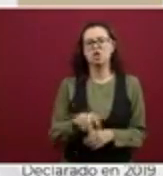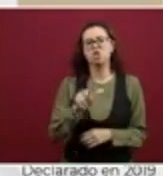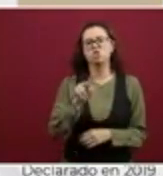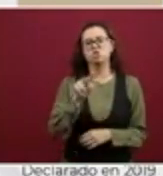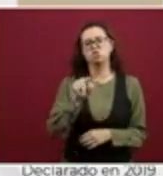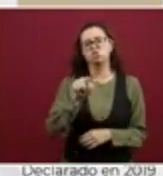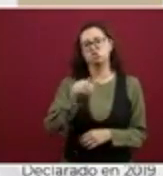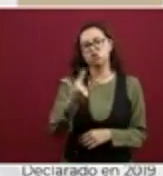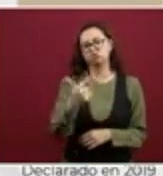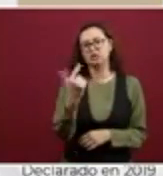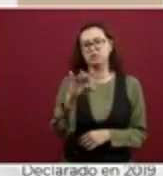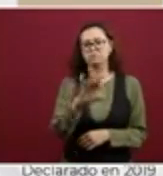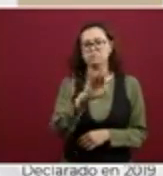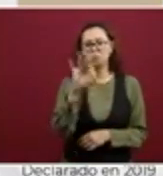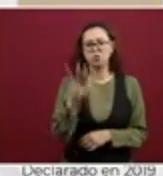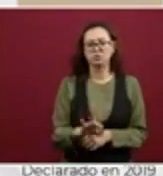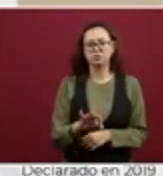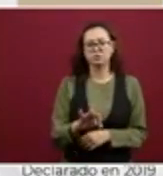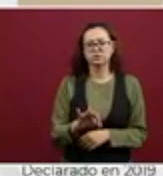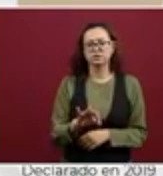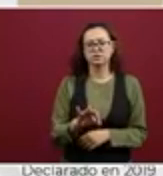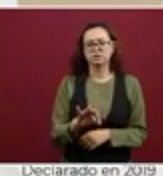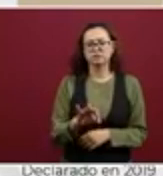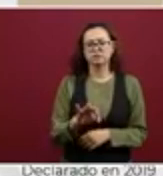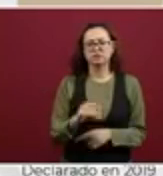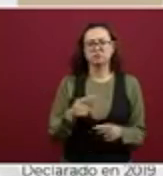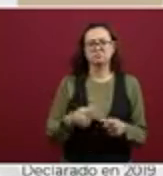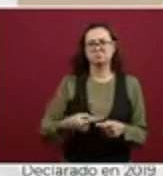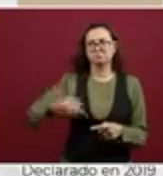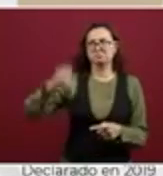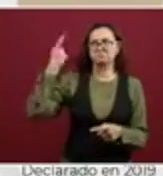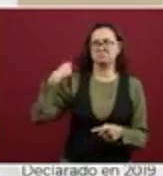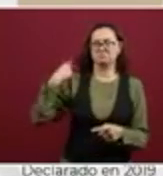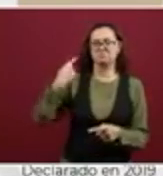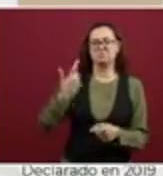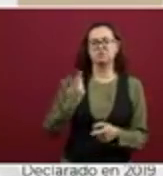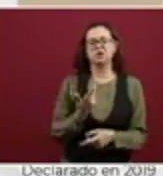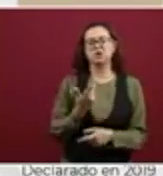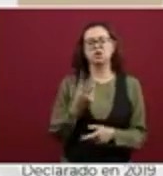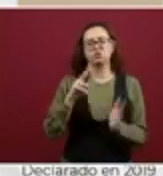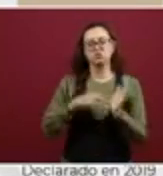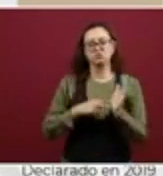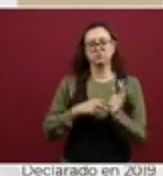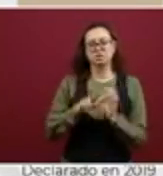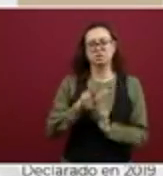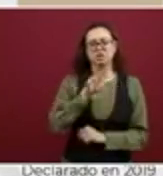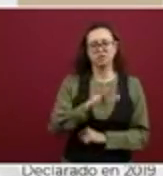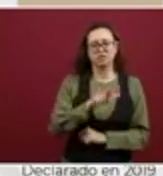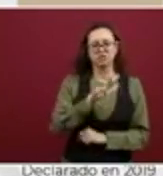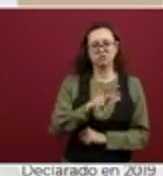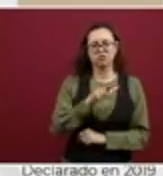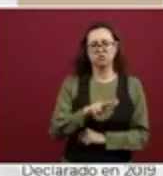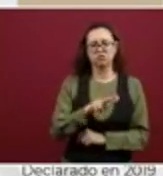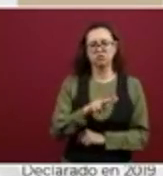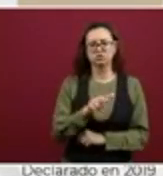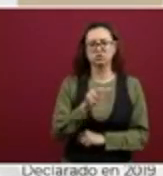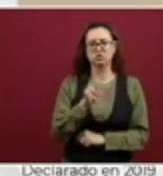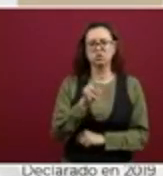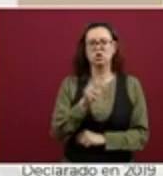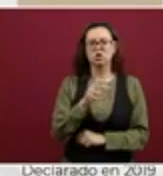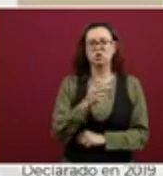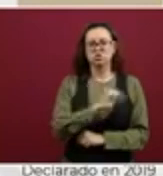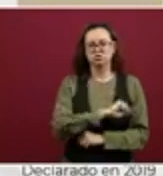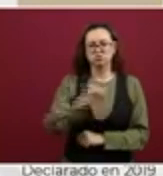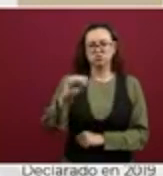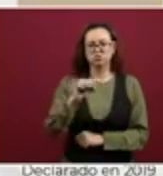a lo declarado hacia el ejercicio inmediato anterior, que vemos 2018 sube a 6.2 millones